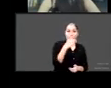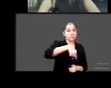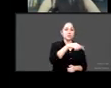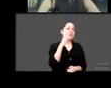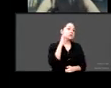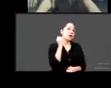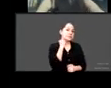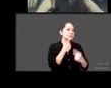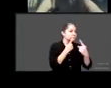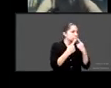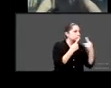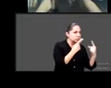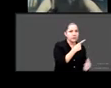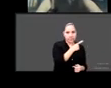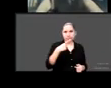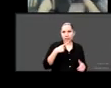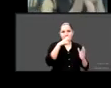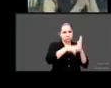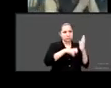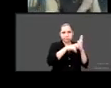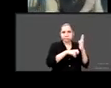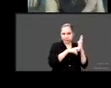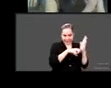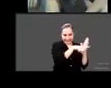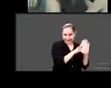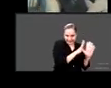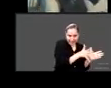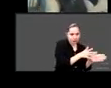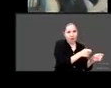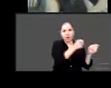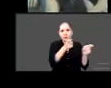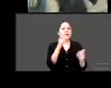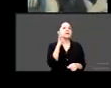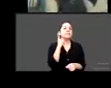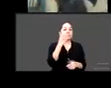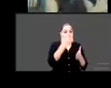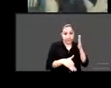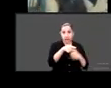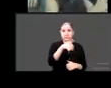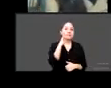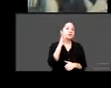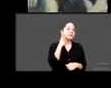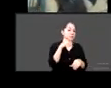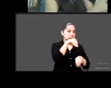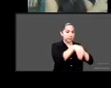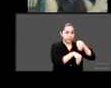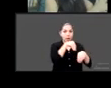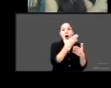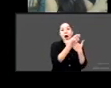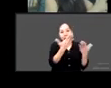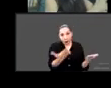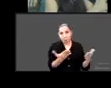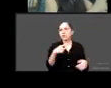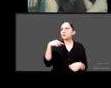publicado. Falta que la Cámara de Diputados al parecer haga su trabajo para que se pueda publicar y podamos ser el país número 58 en el mundo